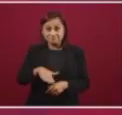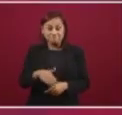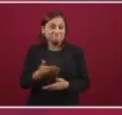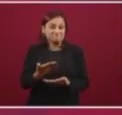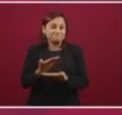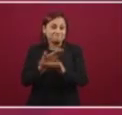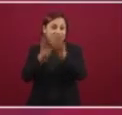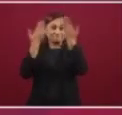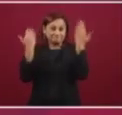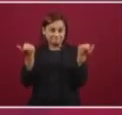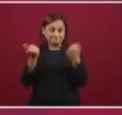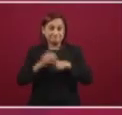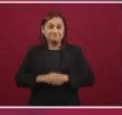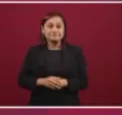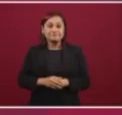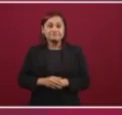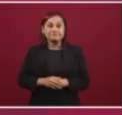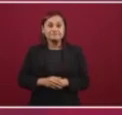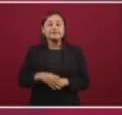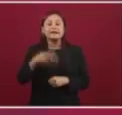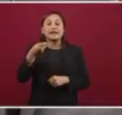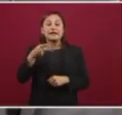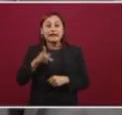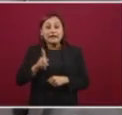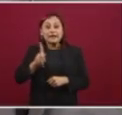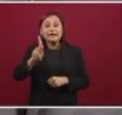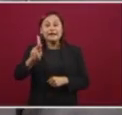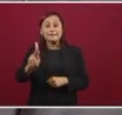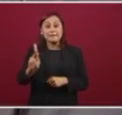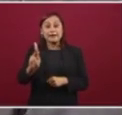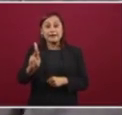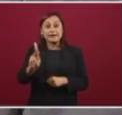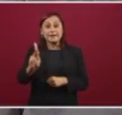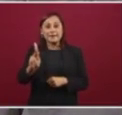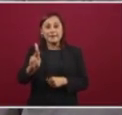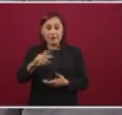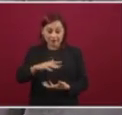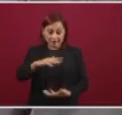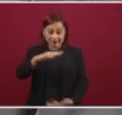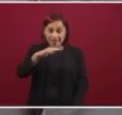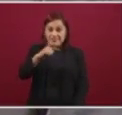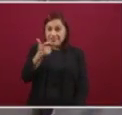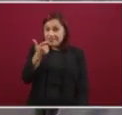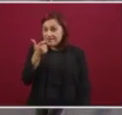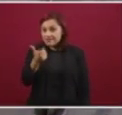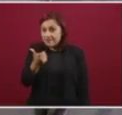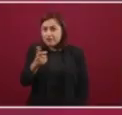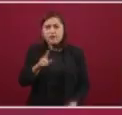Pero lo que menos se sabe es dónde quedó el dinero.